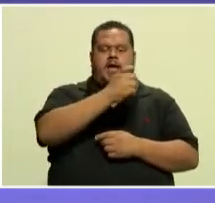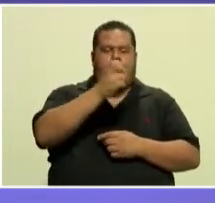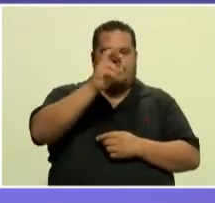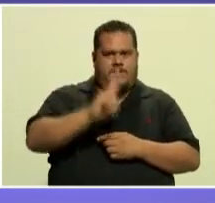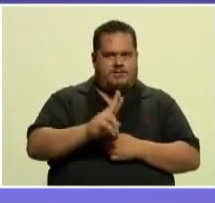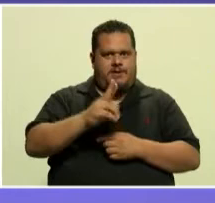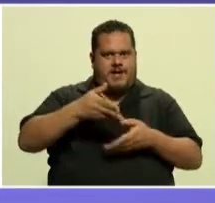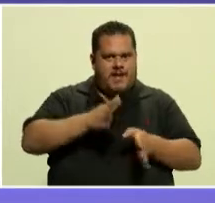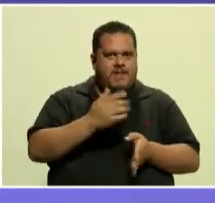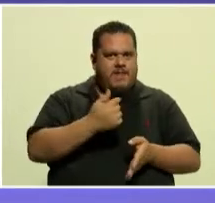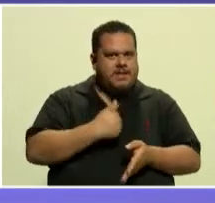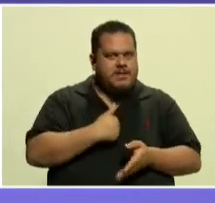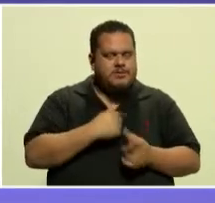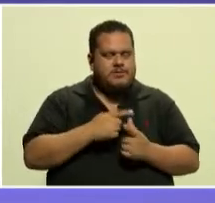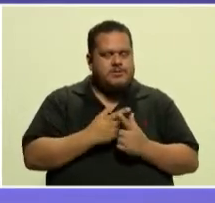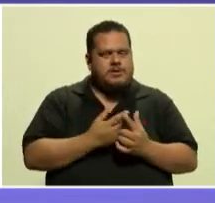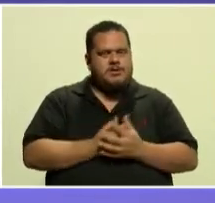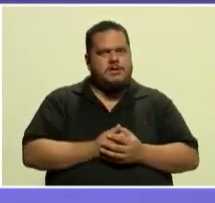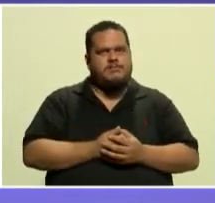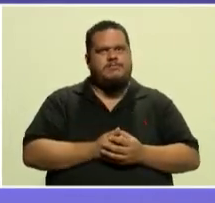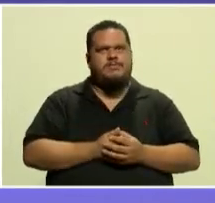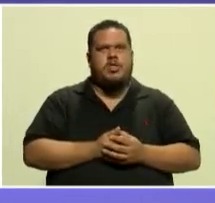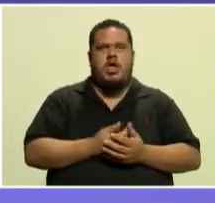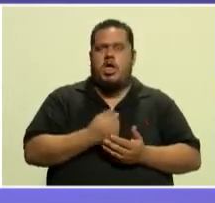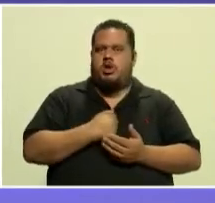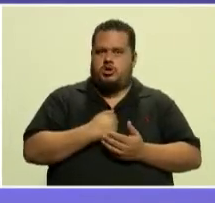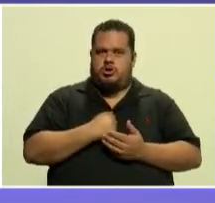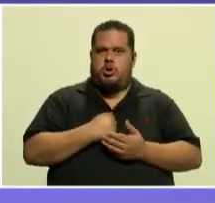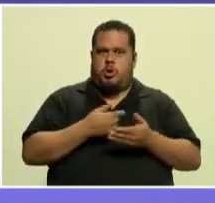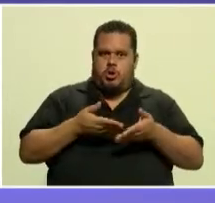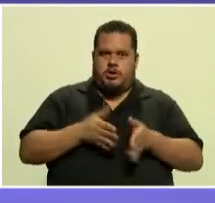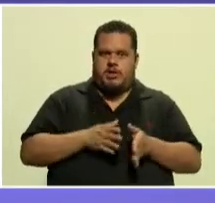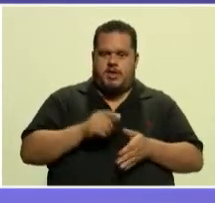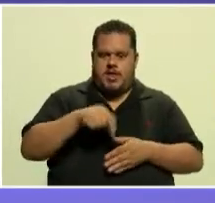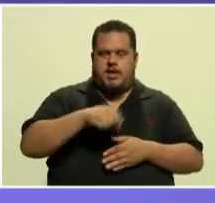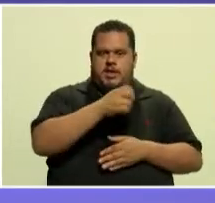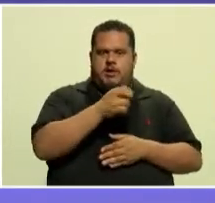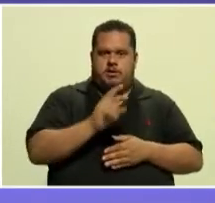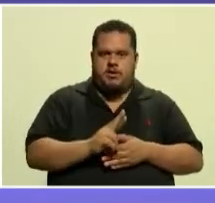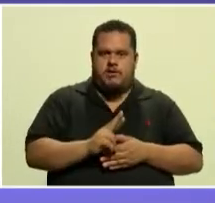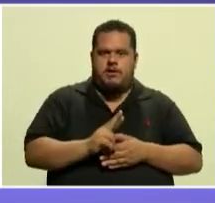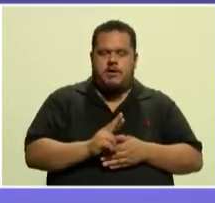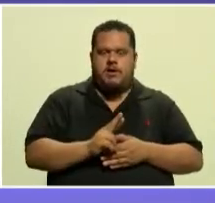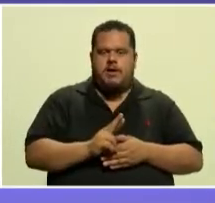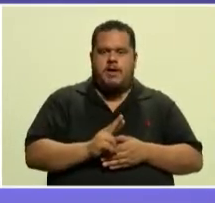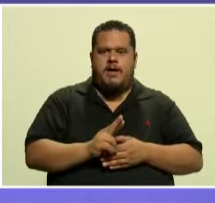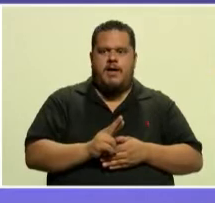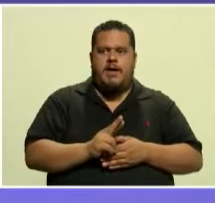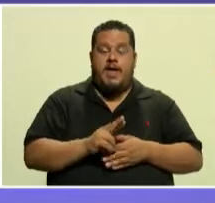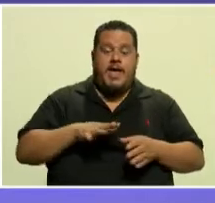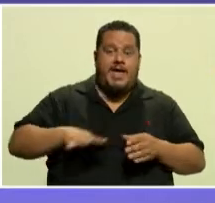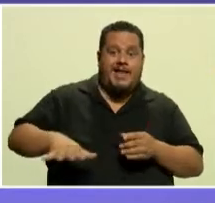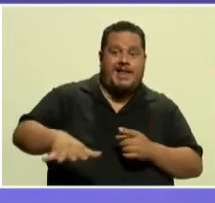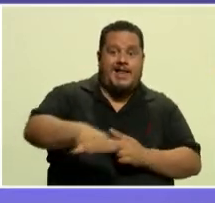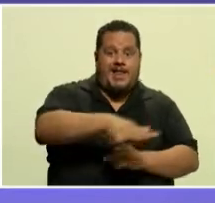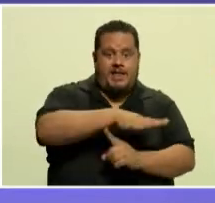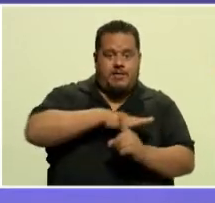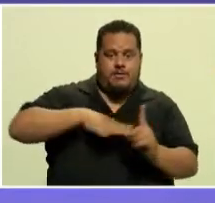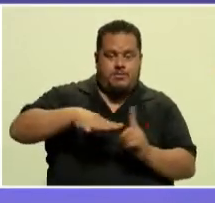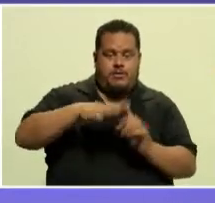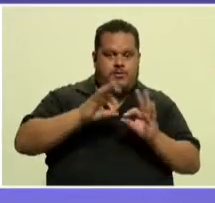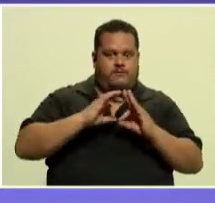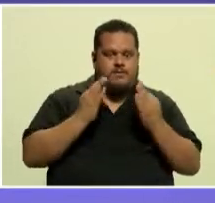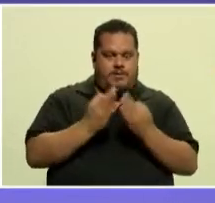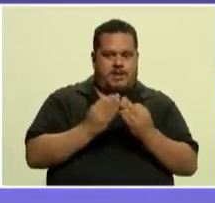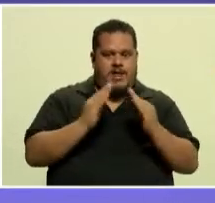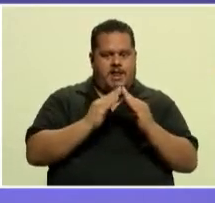Entonces yo, a pesar de que nacida en Costa Rica y criada en Costa Rica, el entorno familiar en la